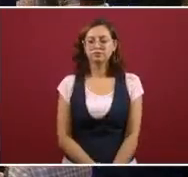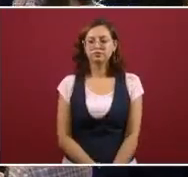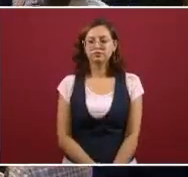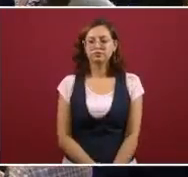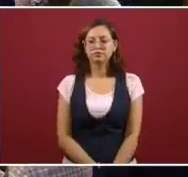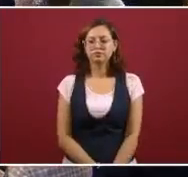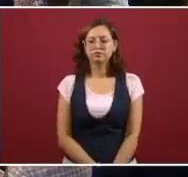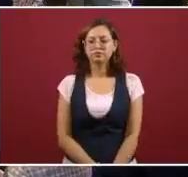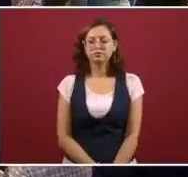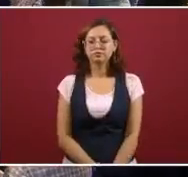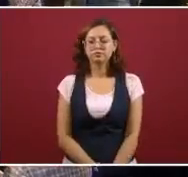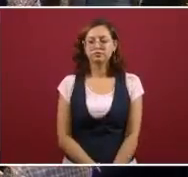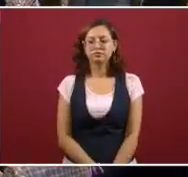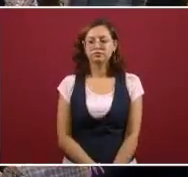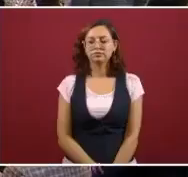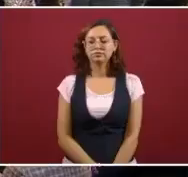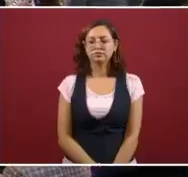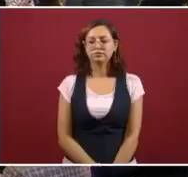Muchas gracias a ustedes.